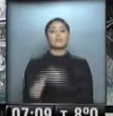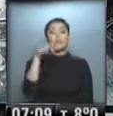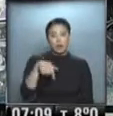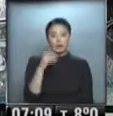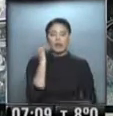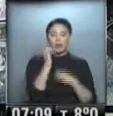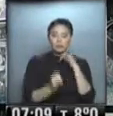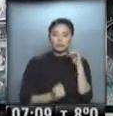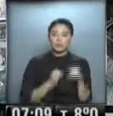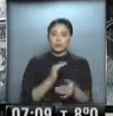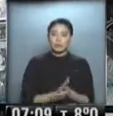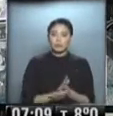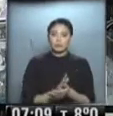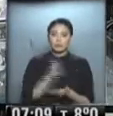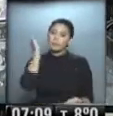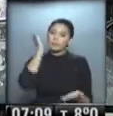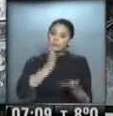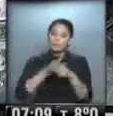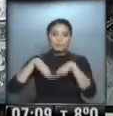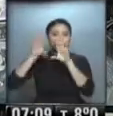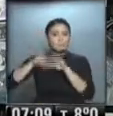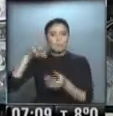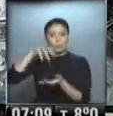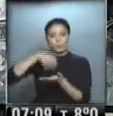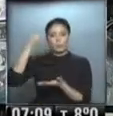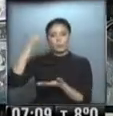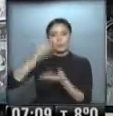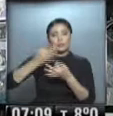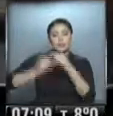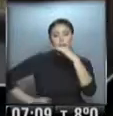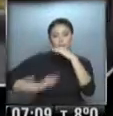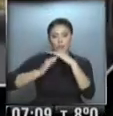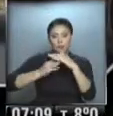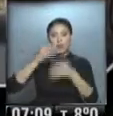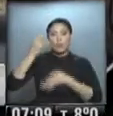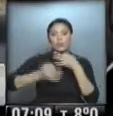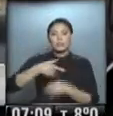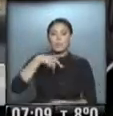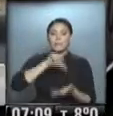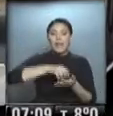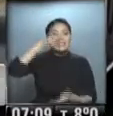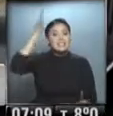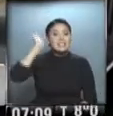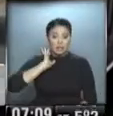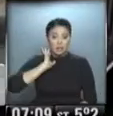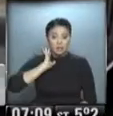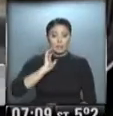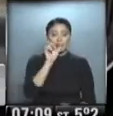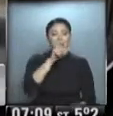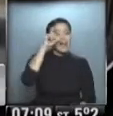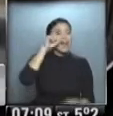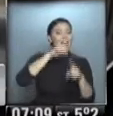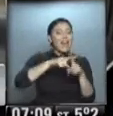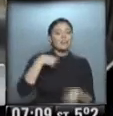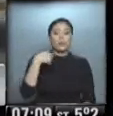Vamos a hablar ahora del fallo unánime de la Corte Suprema chilena para extraditar al ex juez Otilio Romano.